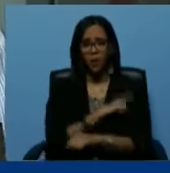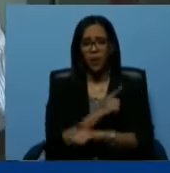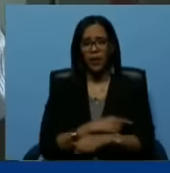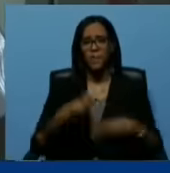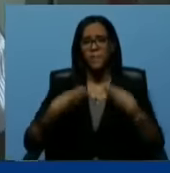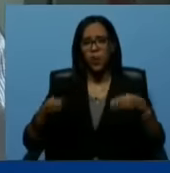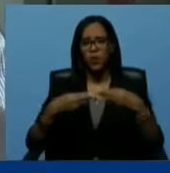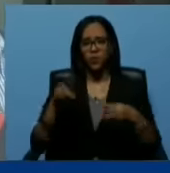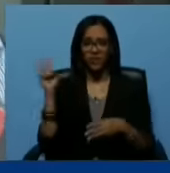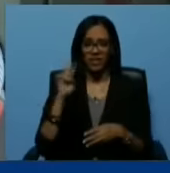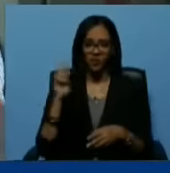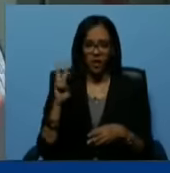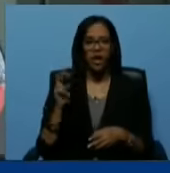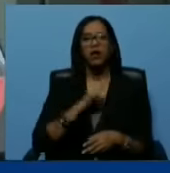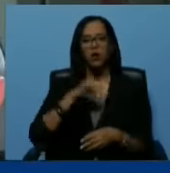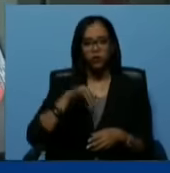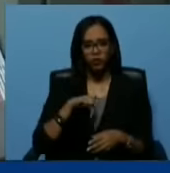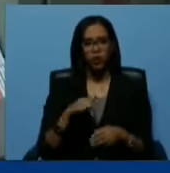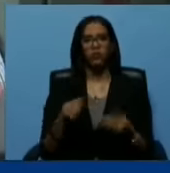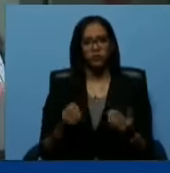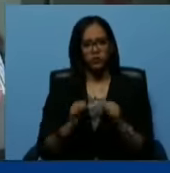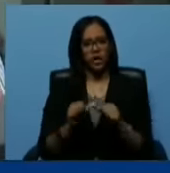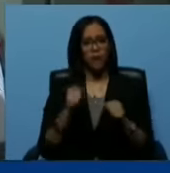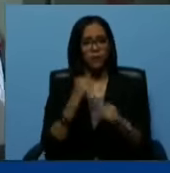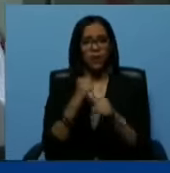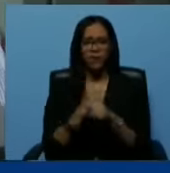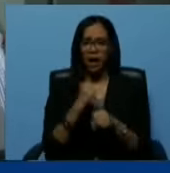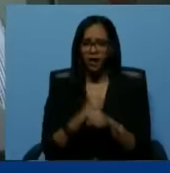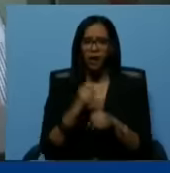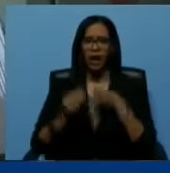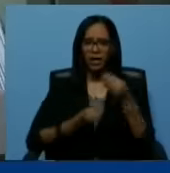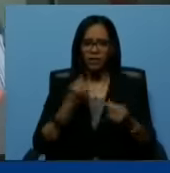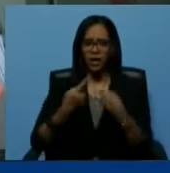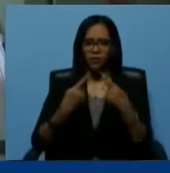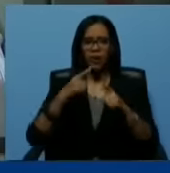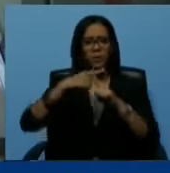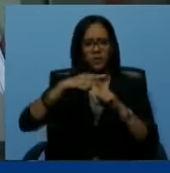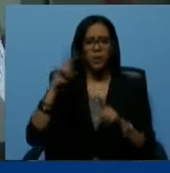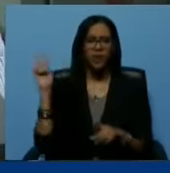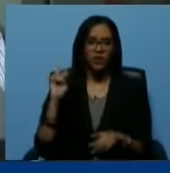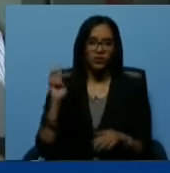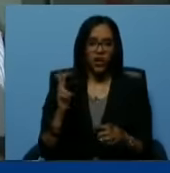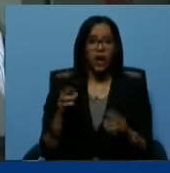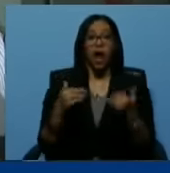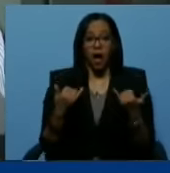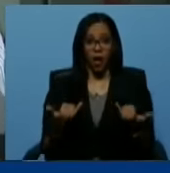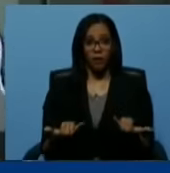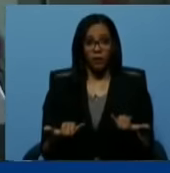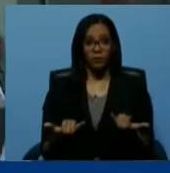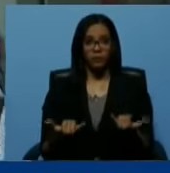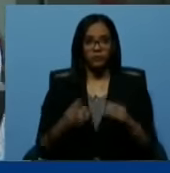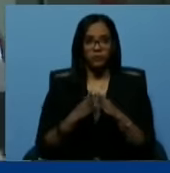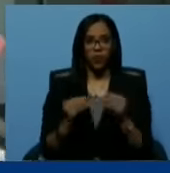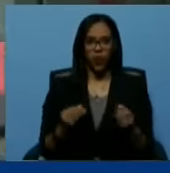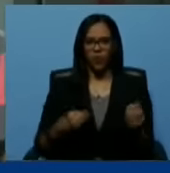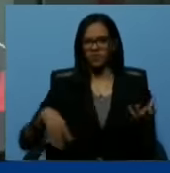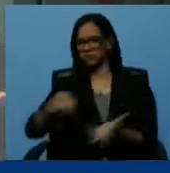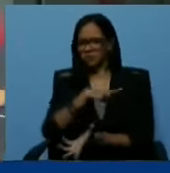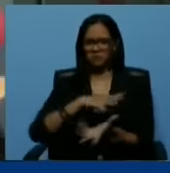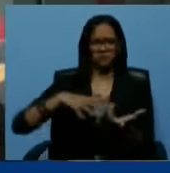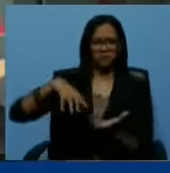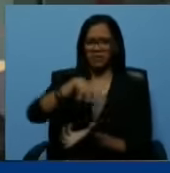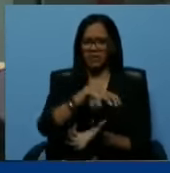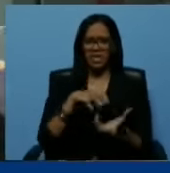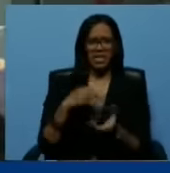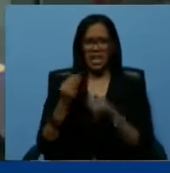Y nosotros, mientras tanto, dediquémonos a trabajar, a hacer cosas positivas por Venezuela. Ahora, todo ese alboroto que ellos arman